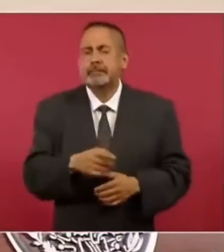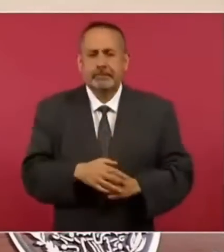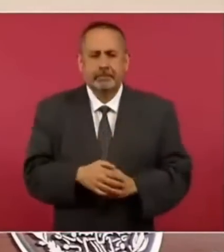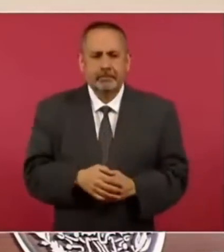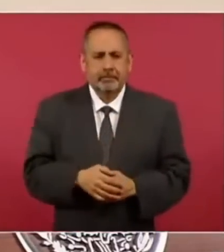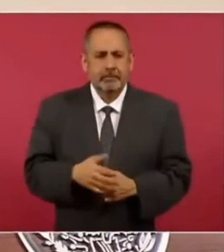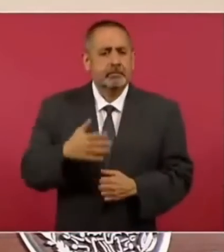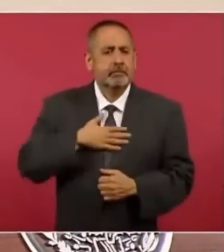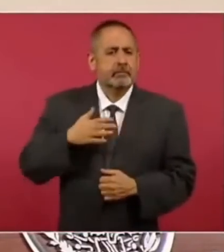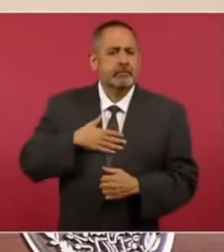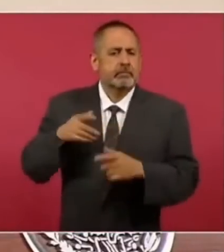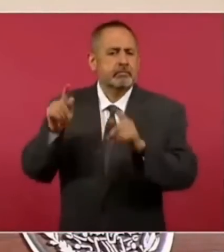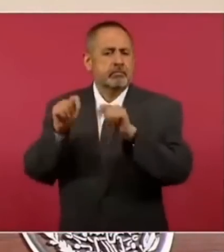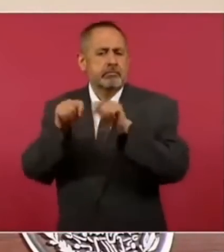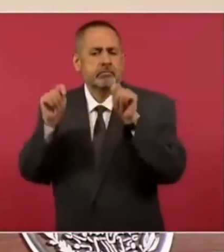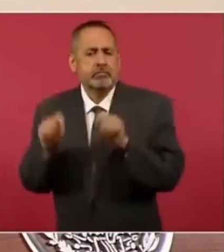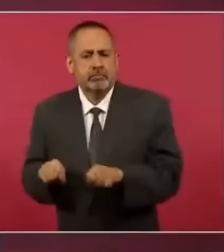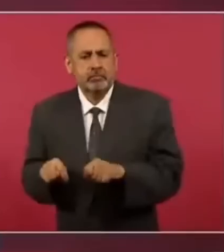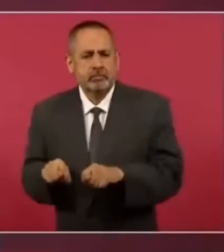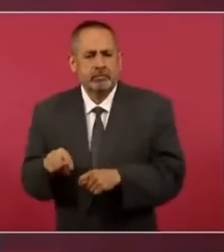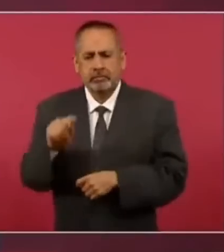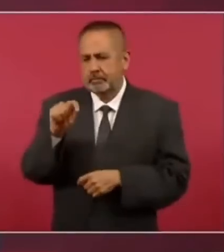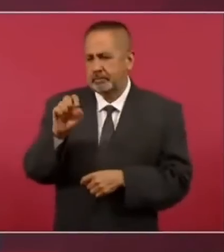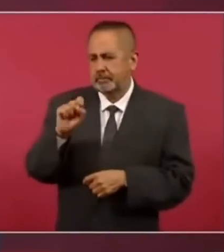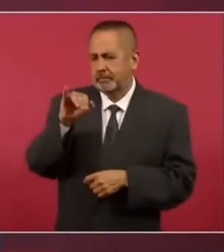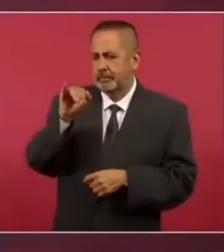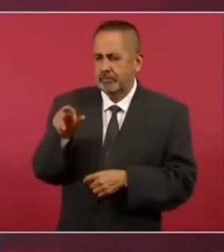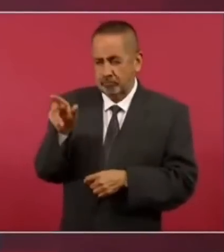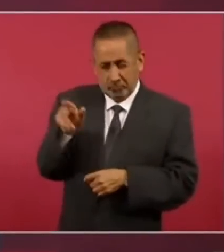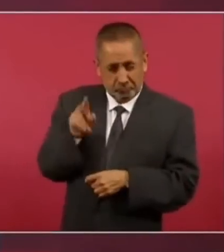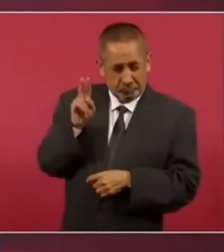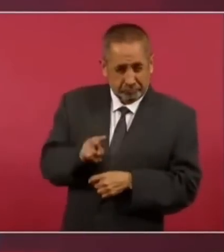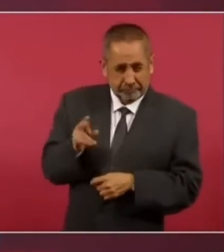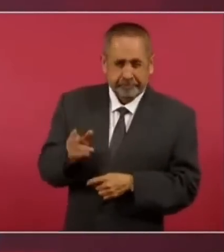mi título y mi tesis,